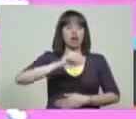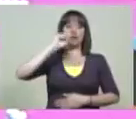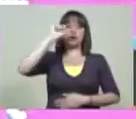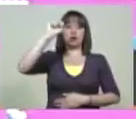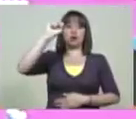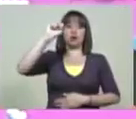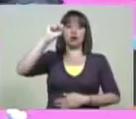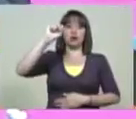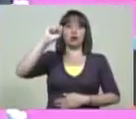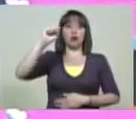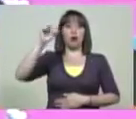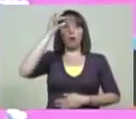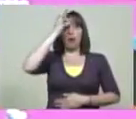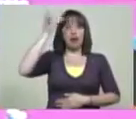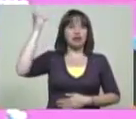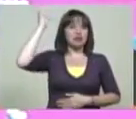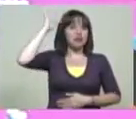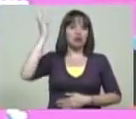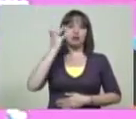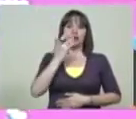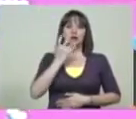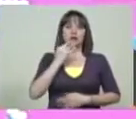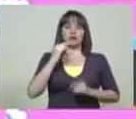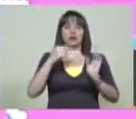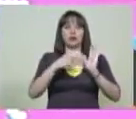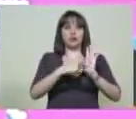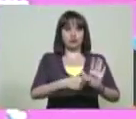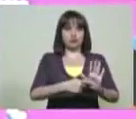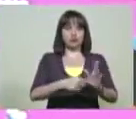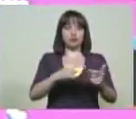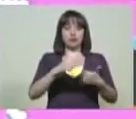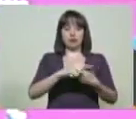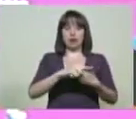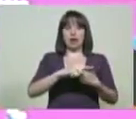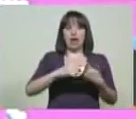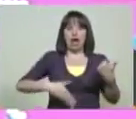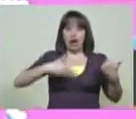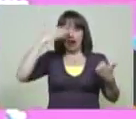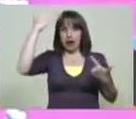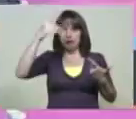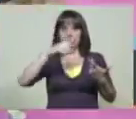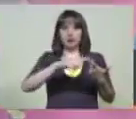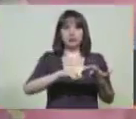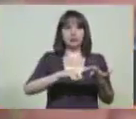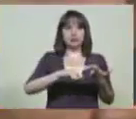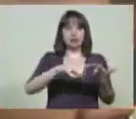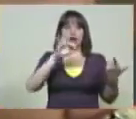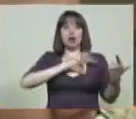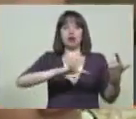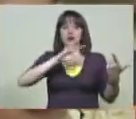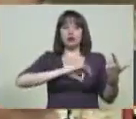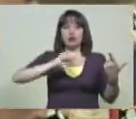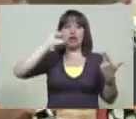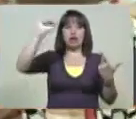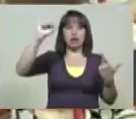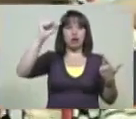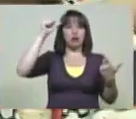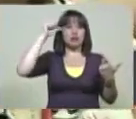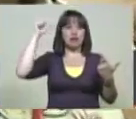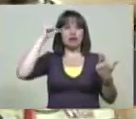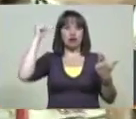palestino por ejemplo el socialismo árabe el socialismo asiático